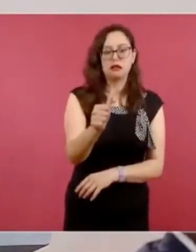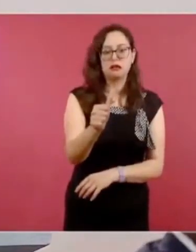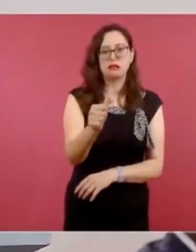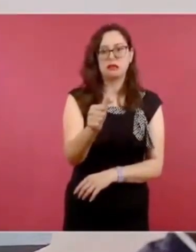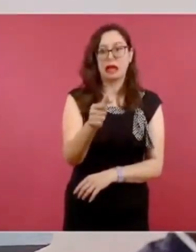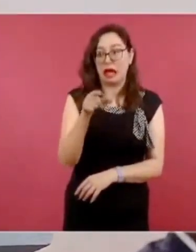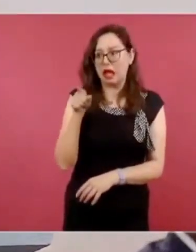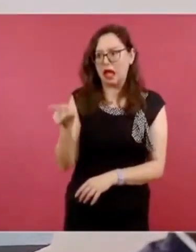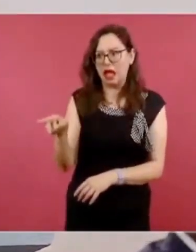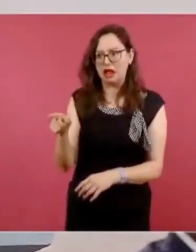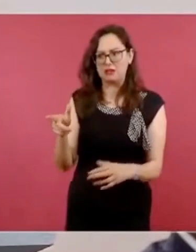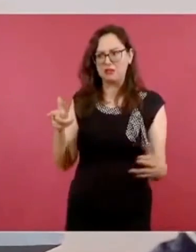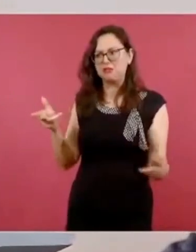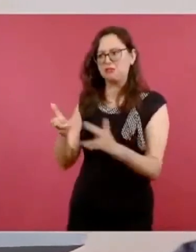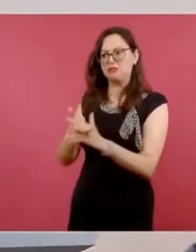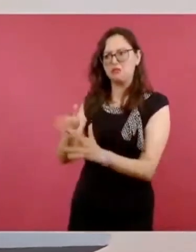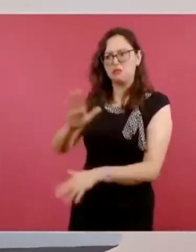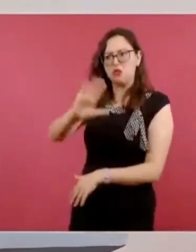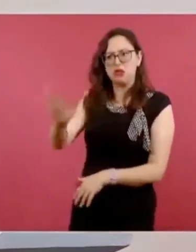asesinado, ¿no?